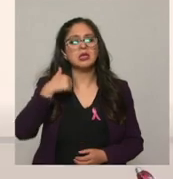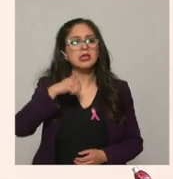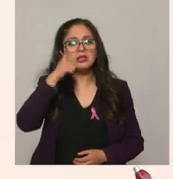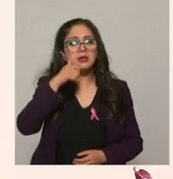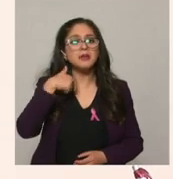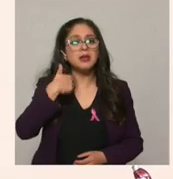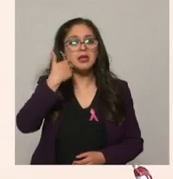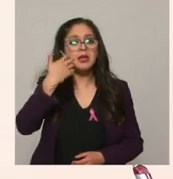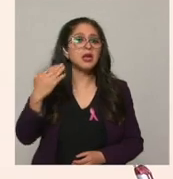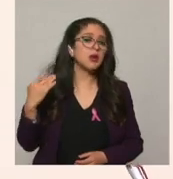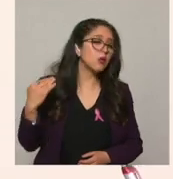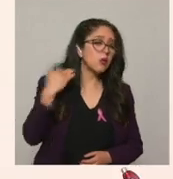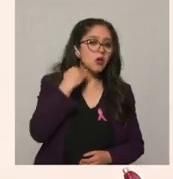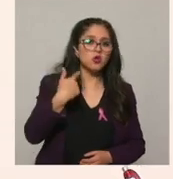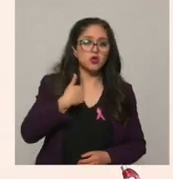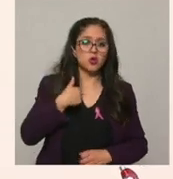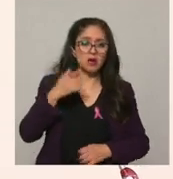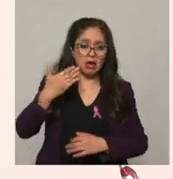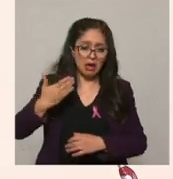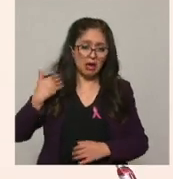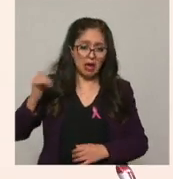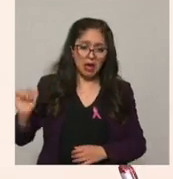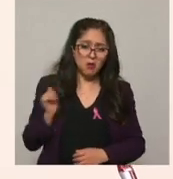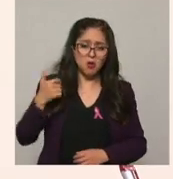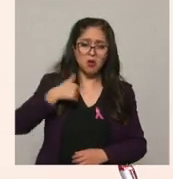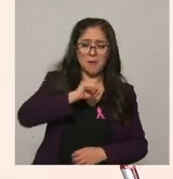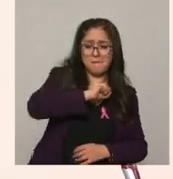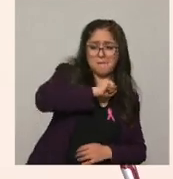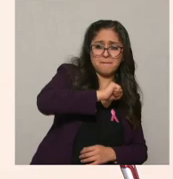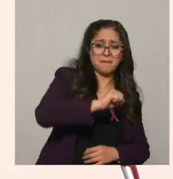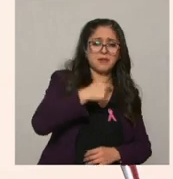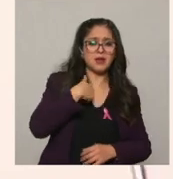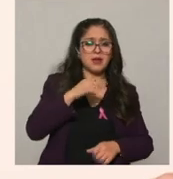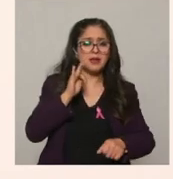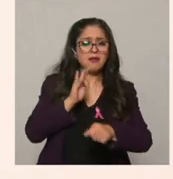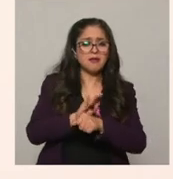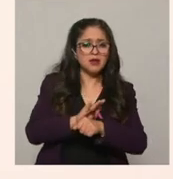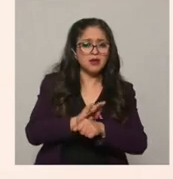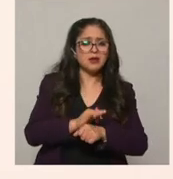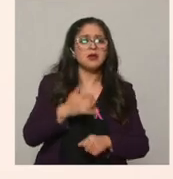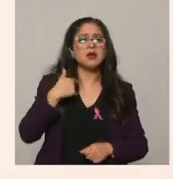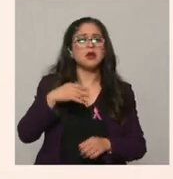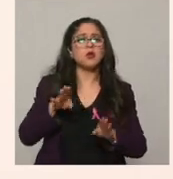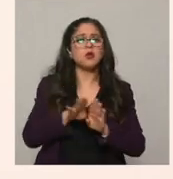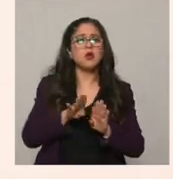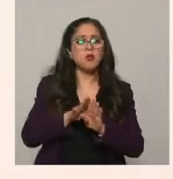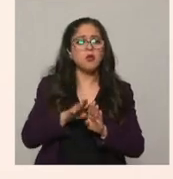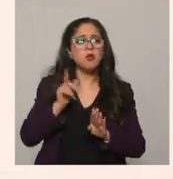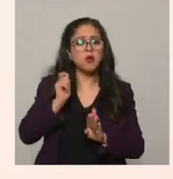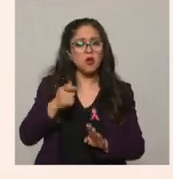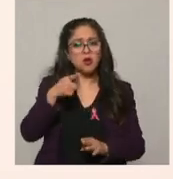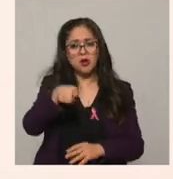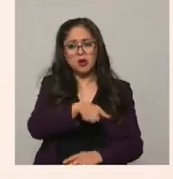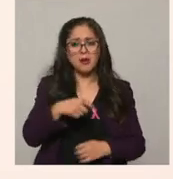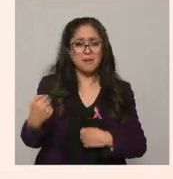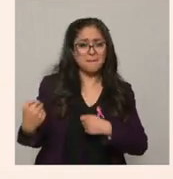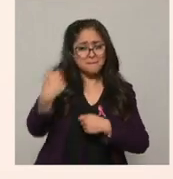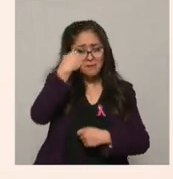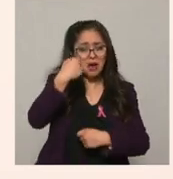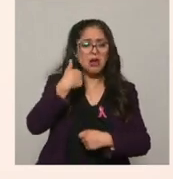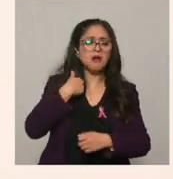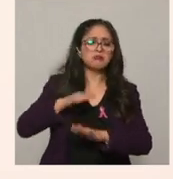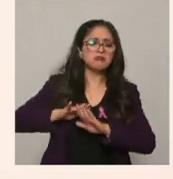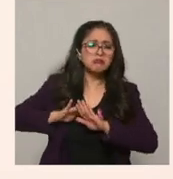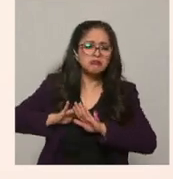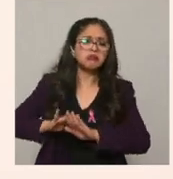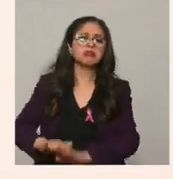cuello, ¿no? Yo me alcancé a defender, alcancé a replegar la agresión y